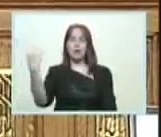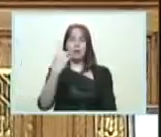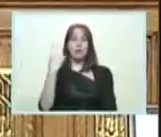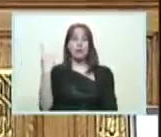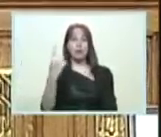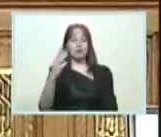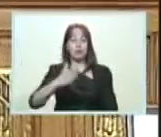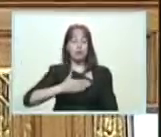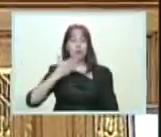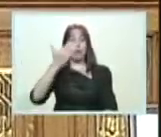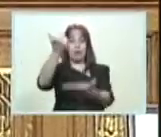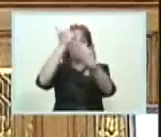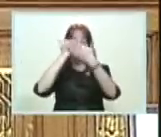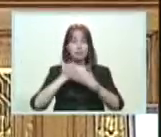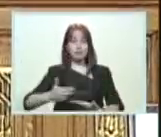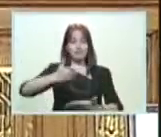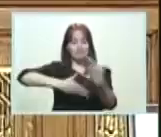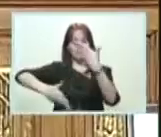puede,